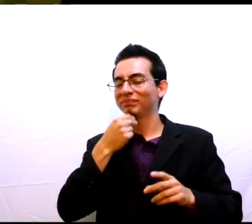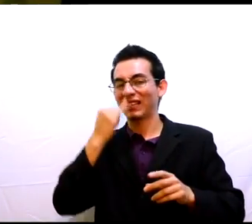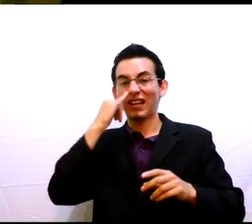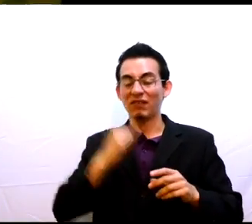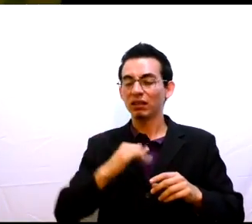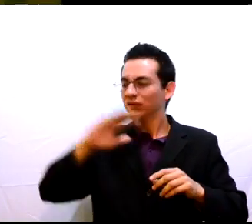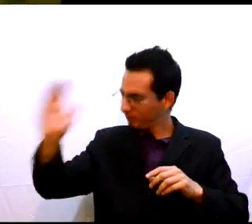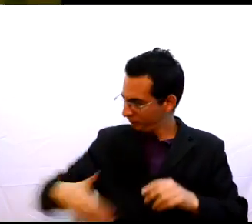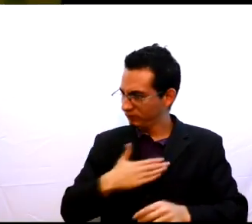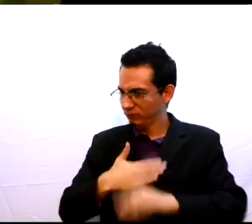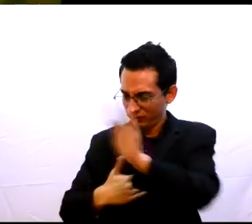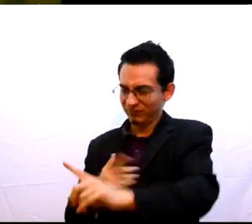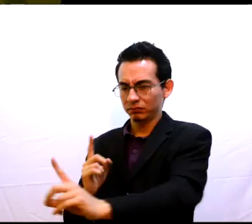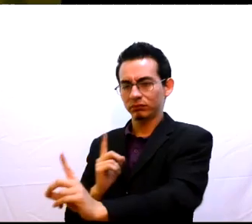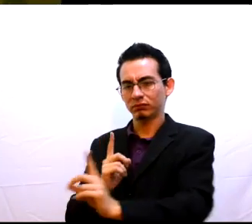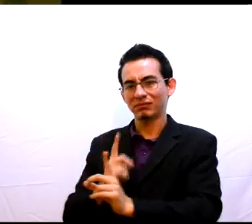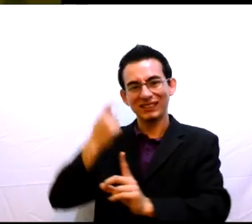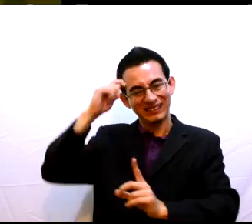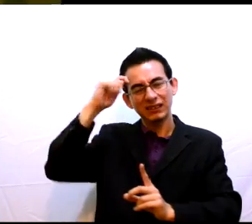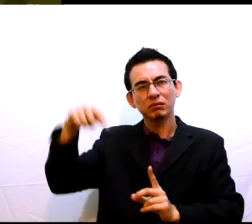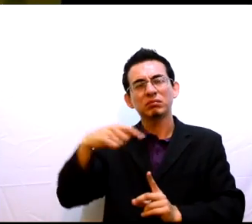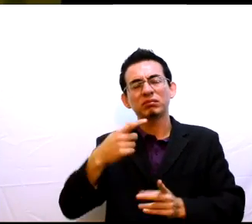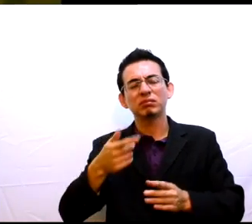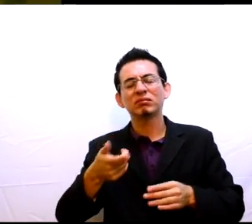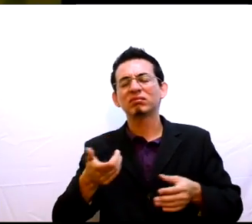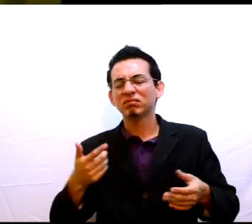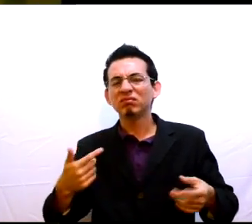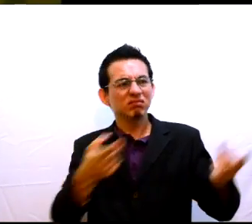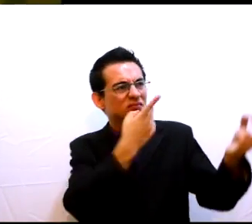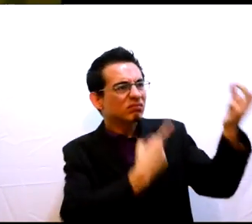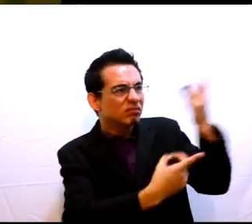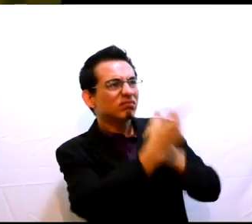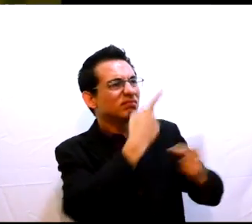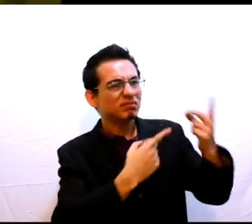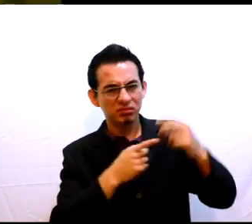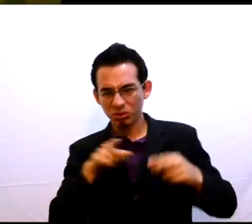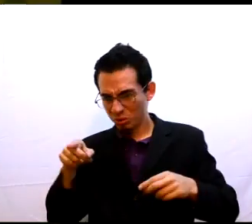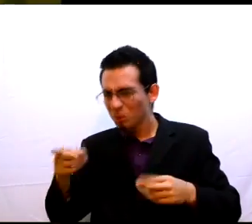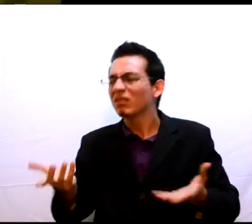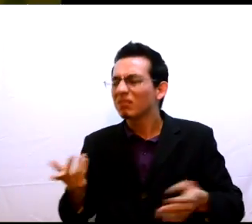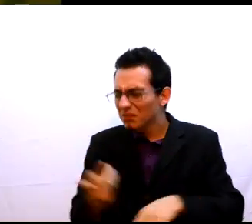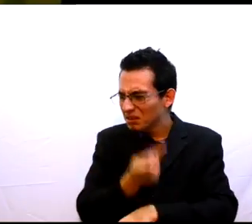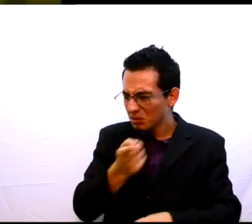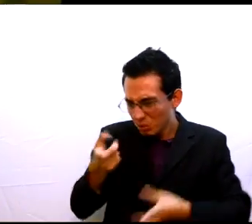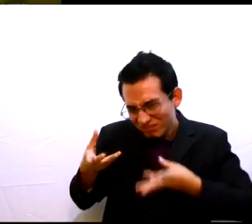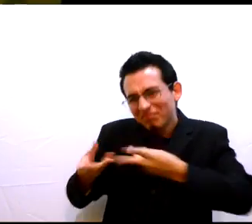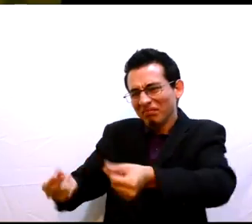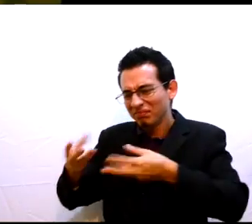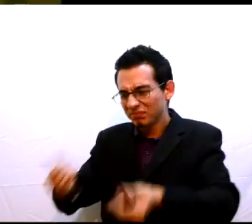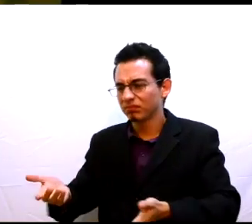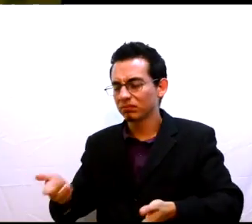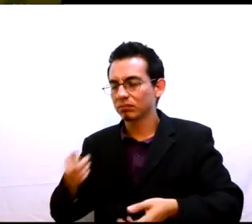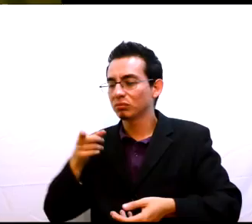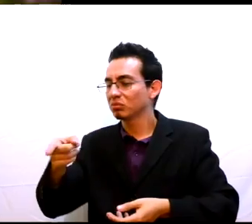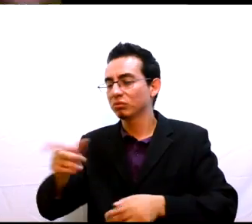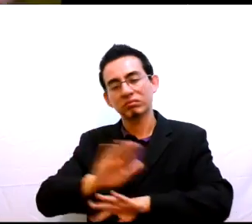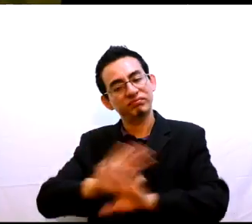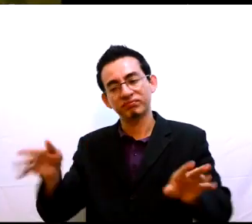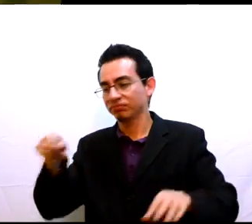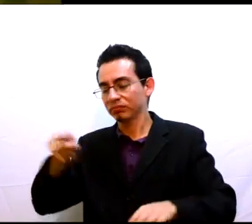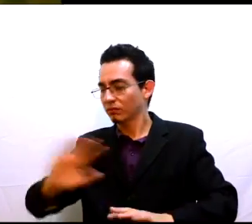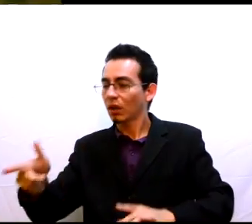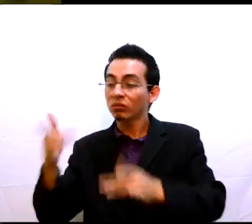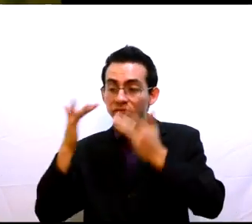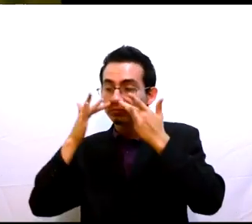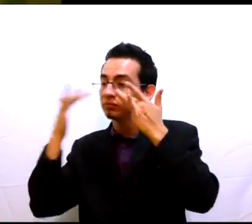dijo qué es esto que oigo acerca de ti da cuenta de tu mayordomía o sea me vas han